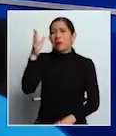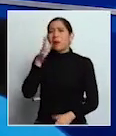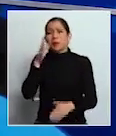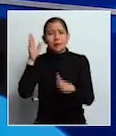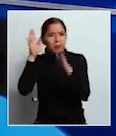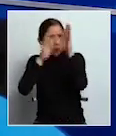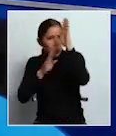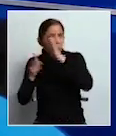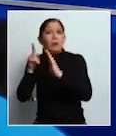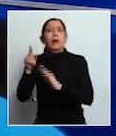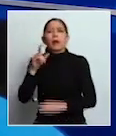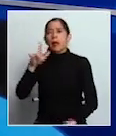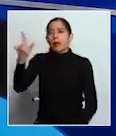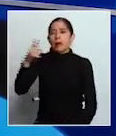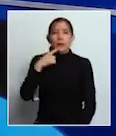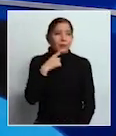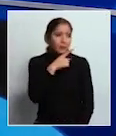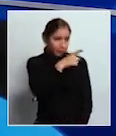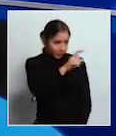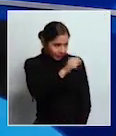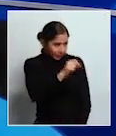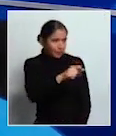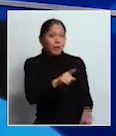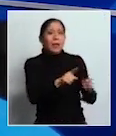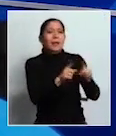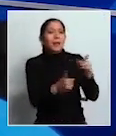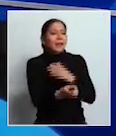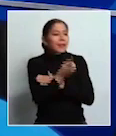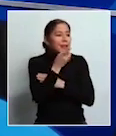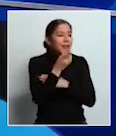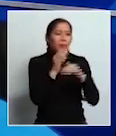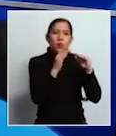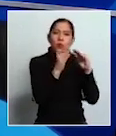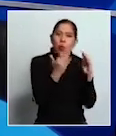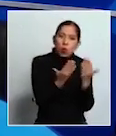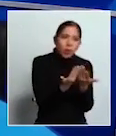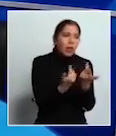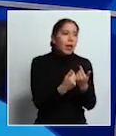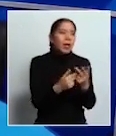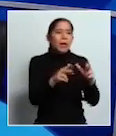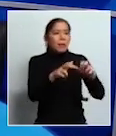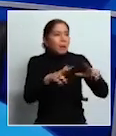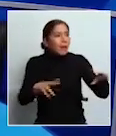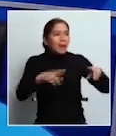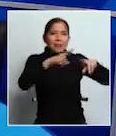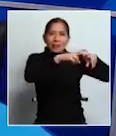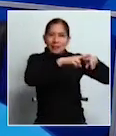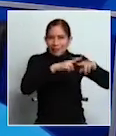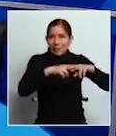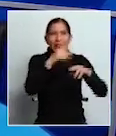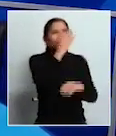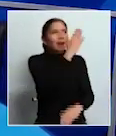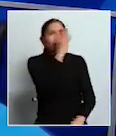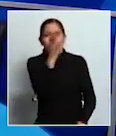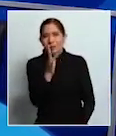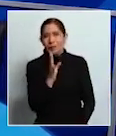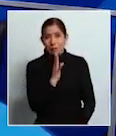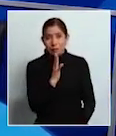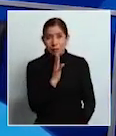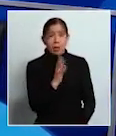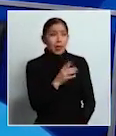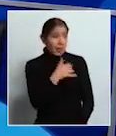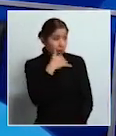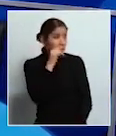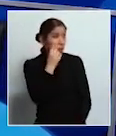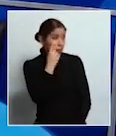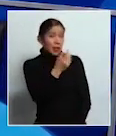familia en la ciudad del Alto Lorena. Desayuno escolar, mobiliario también. Incluso ayer nos estaban señalando que entre ellos, y ya